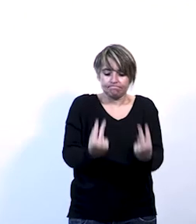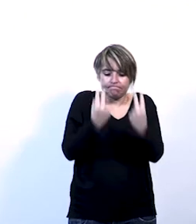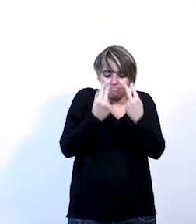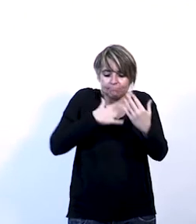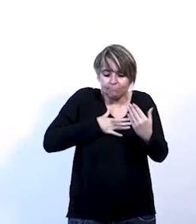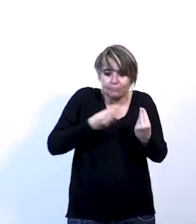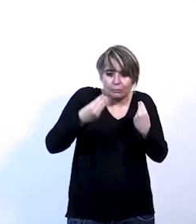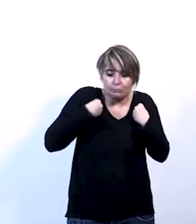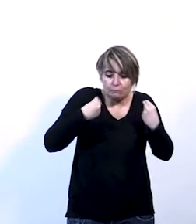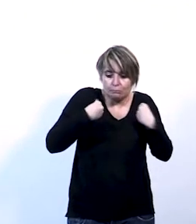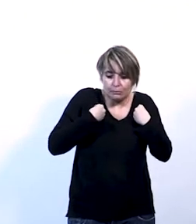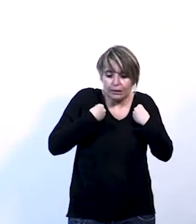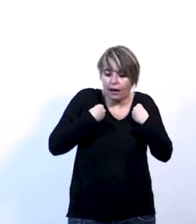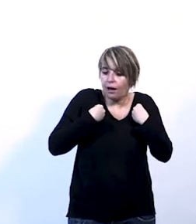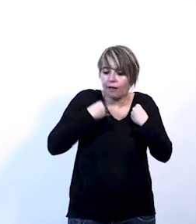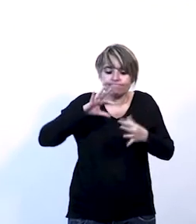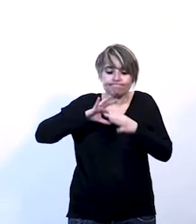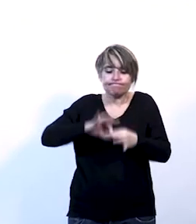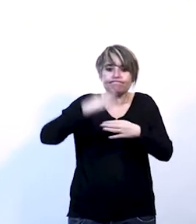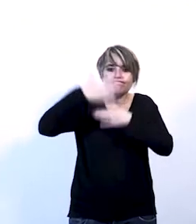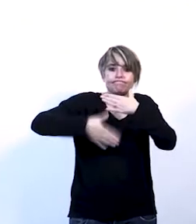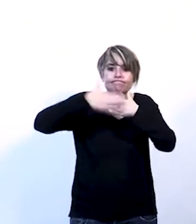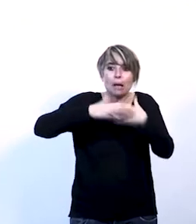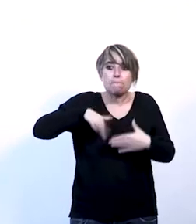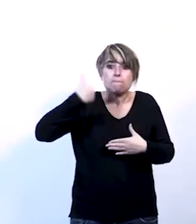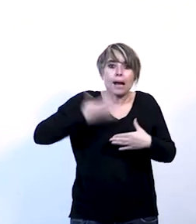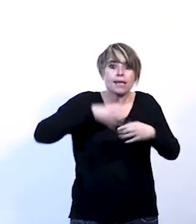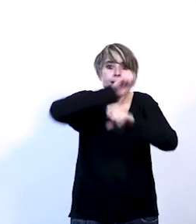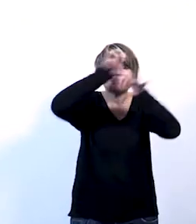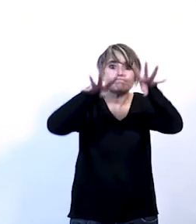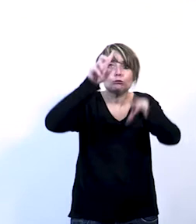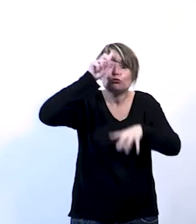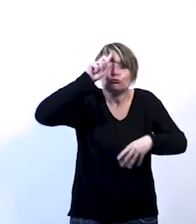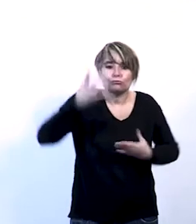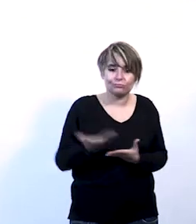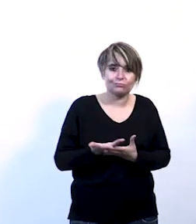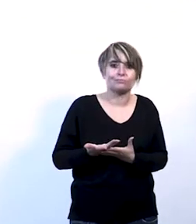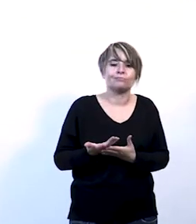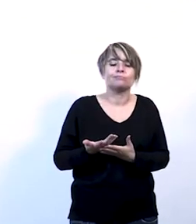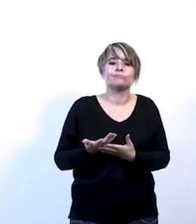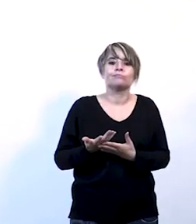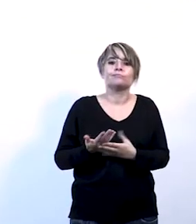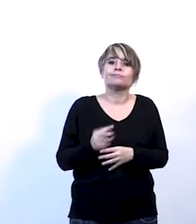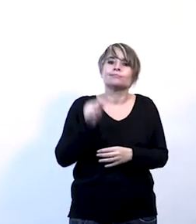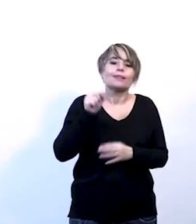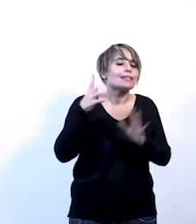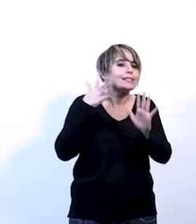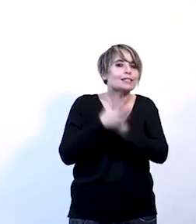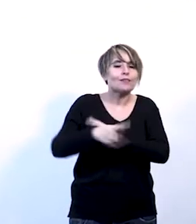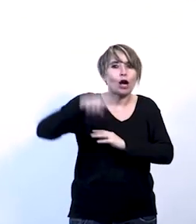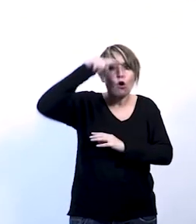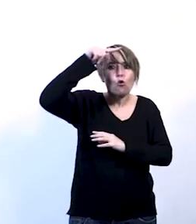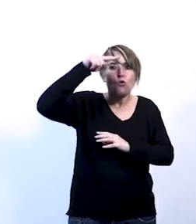vida por parte de una escasez que puede que mañana no venga, puede que mañana no haya. Entonces, es una